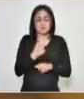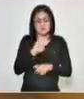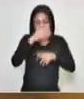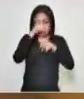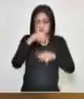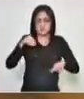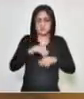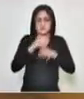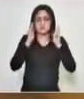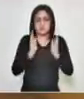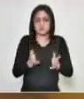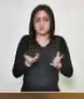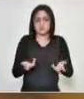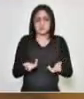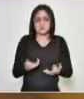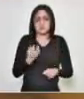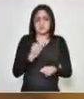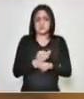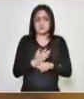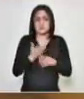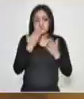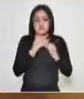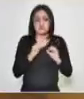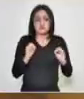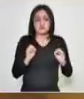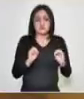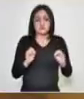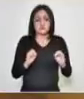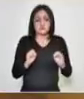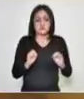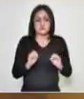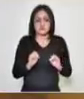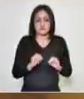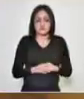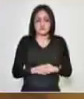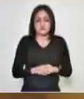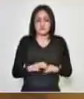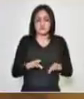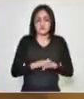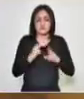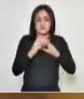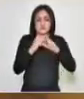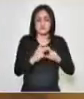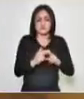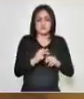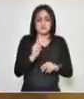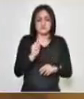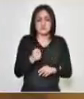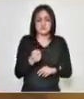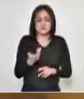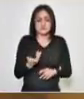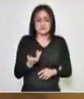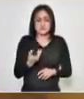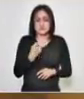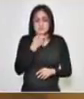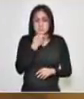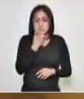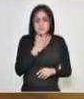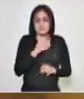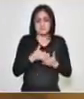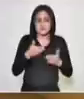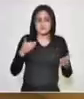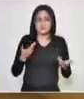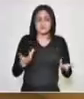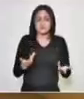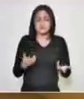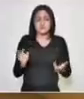compromiso. No vamos a dejar de cumplir lo que se dijo al principio, pues